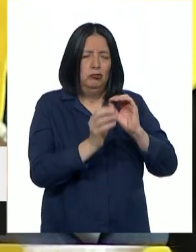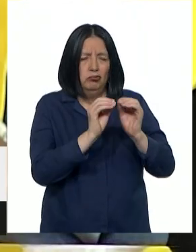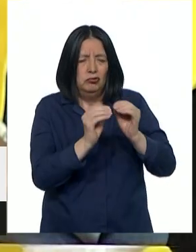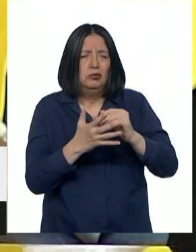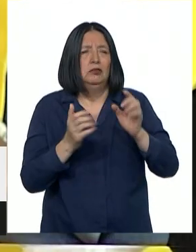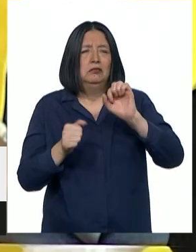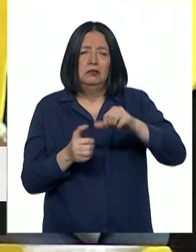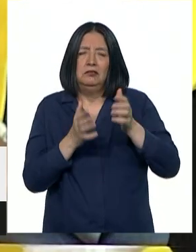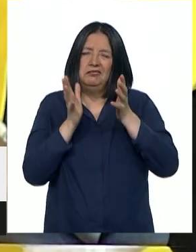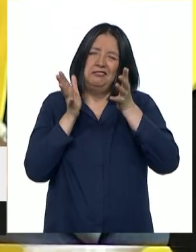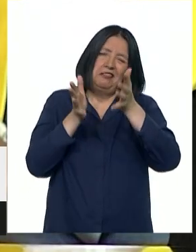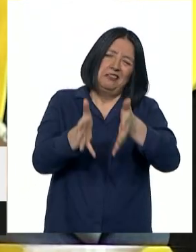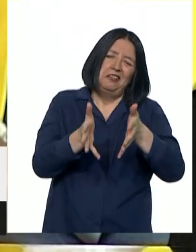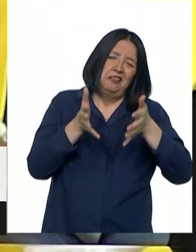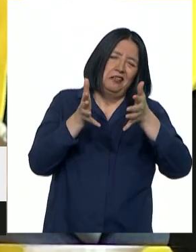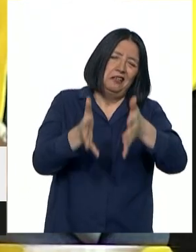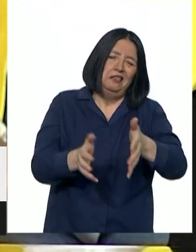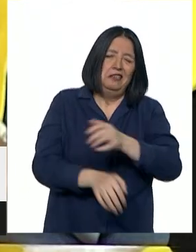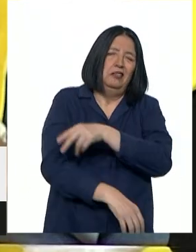que estaban ahí